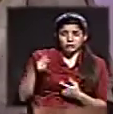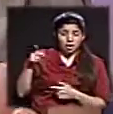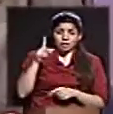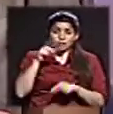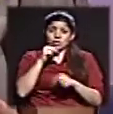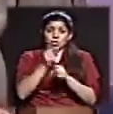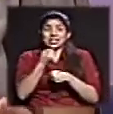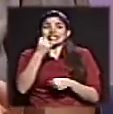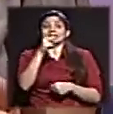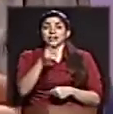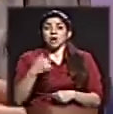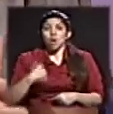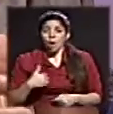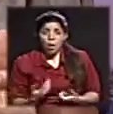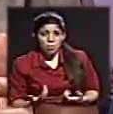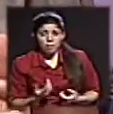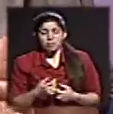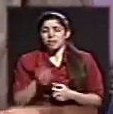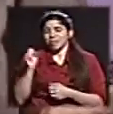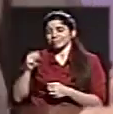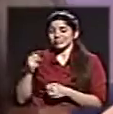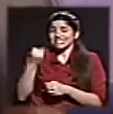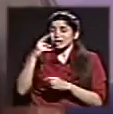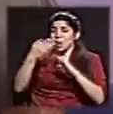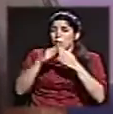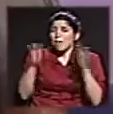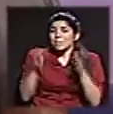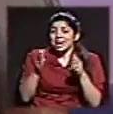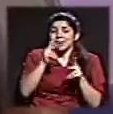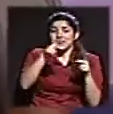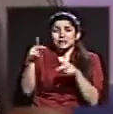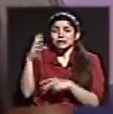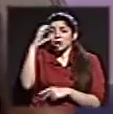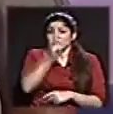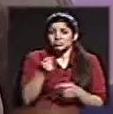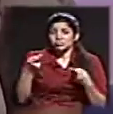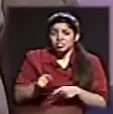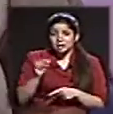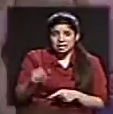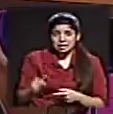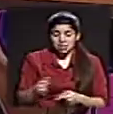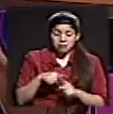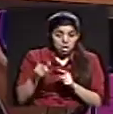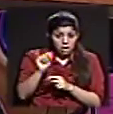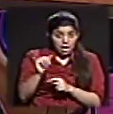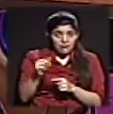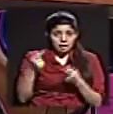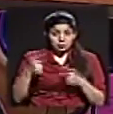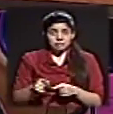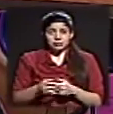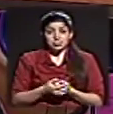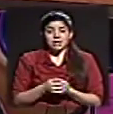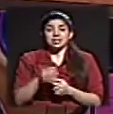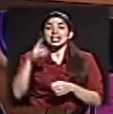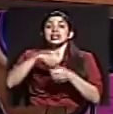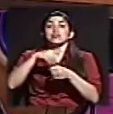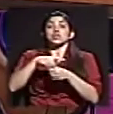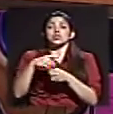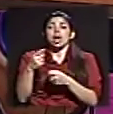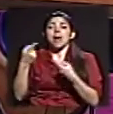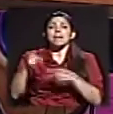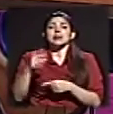lo Exacto, hacen a un y hombre, como exacto. es en una comunidad pequeña nadie se da cuenta, ¿verdad? Pero eso es, lo de, Queda en el lo silencio. de la diputada